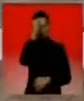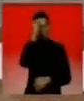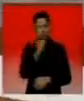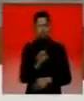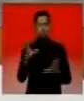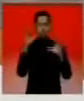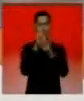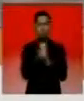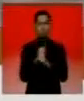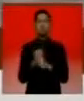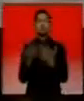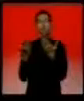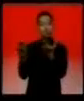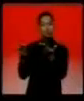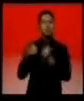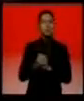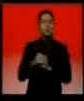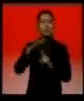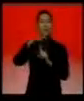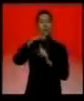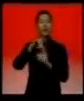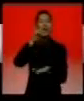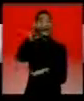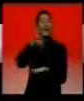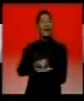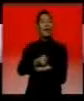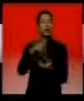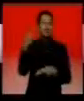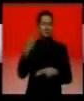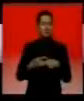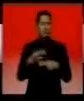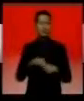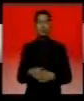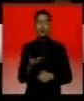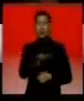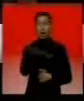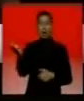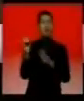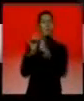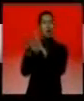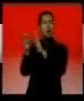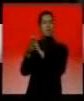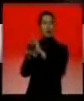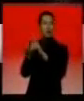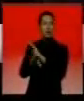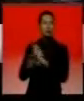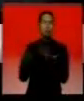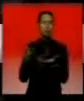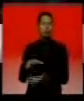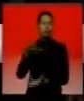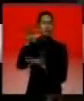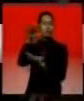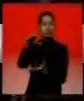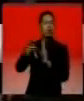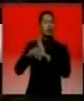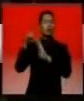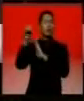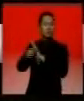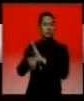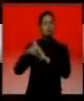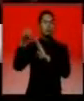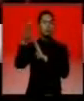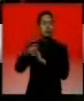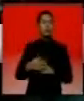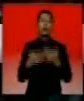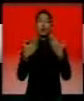Momentos muy emotivos se viven aquí en el Parque Bicentenario, en este centro de acopio que se instaló aquí al propósito de que se han cumplido ya el